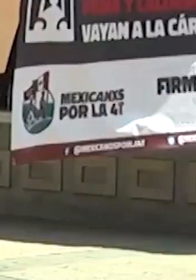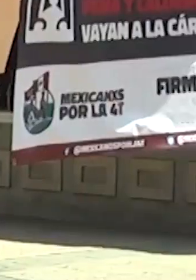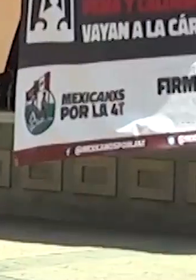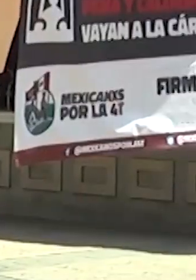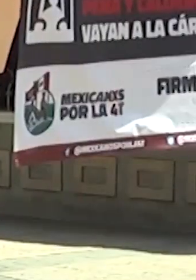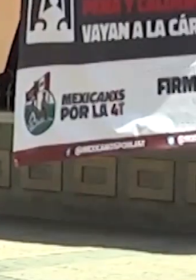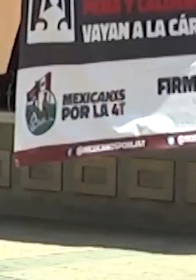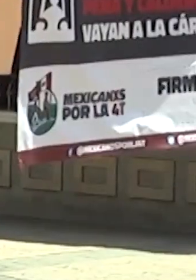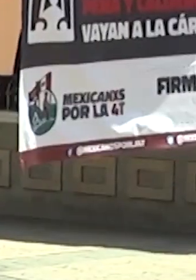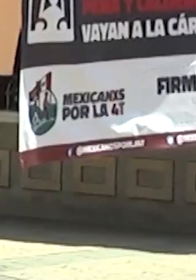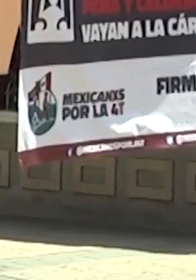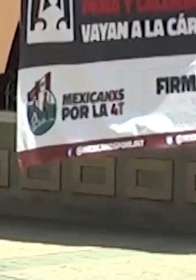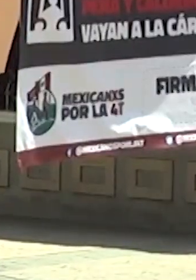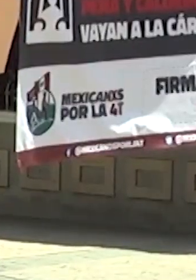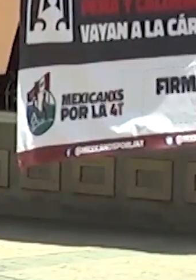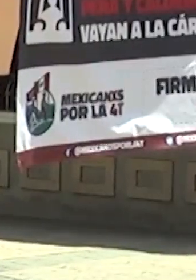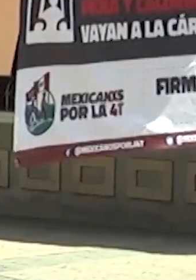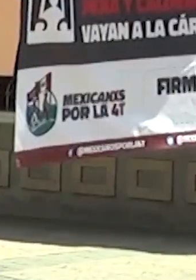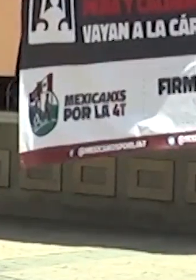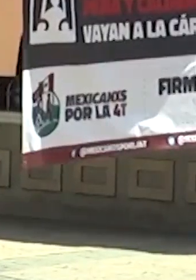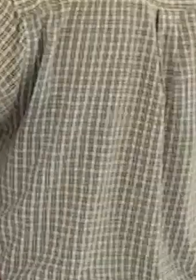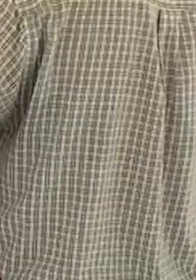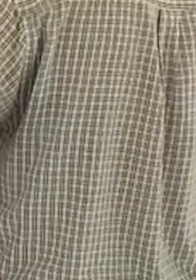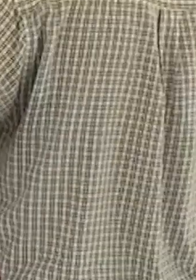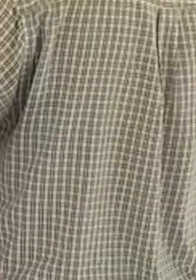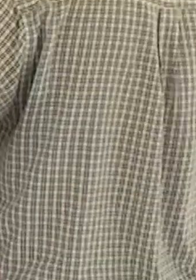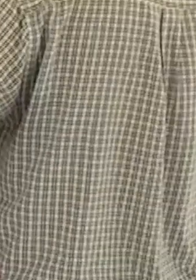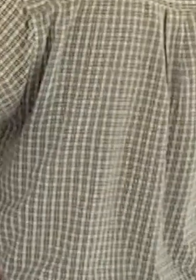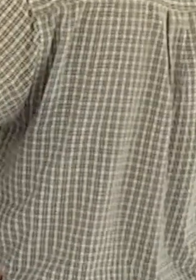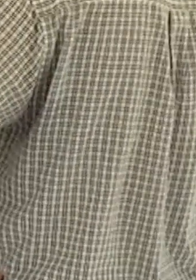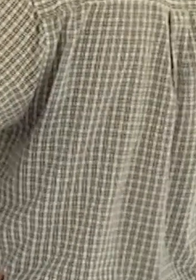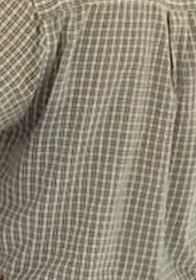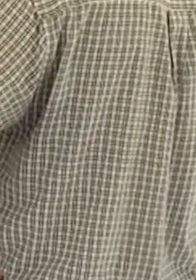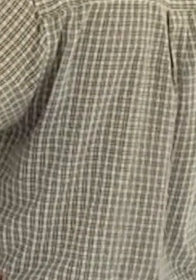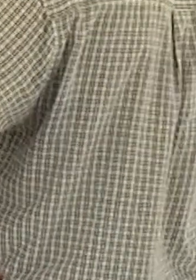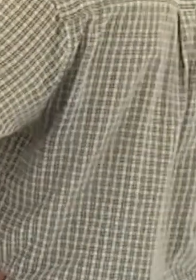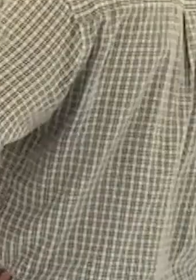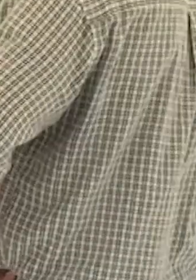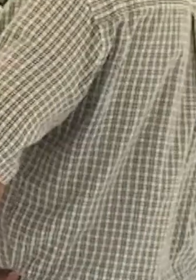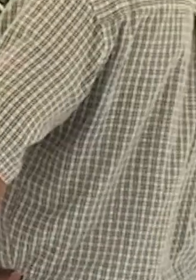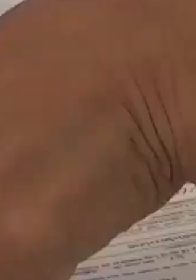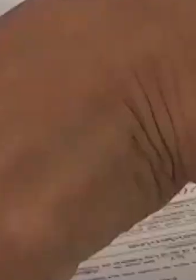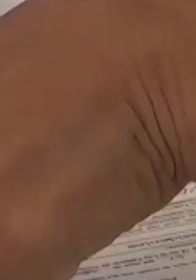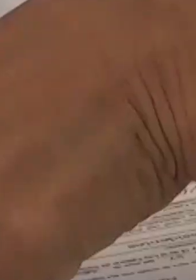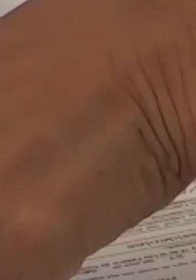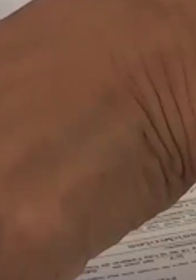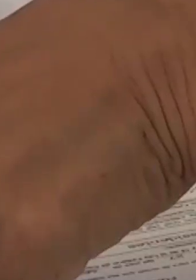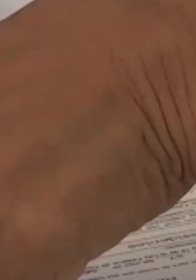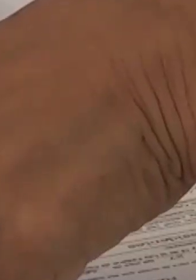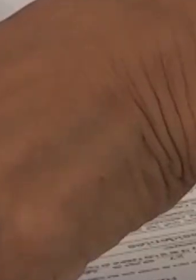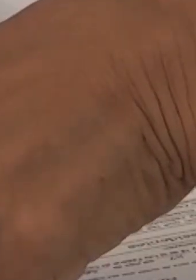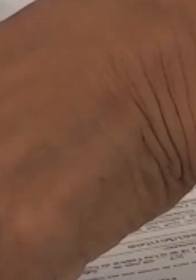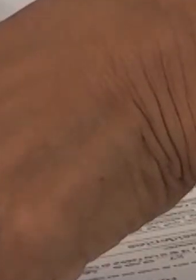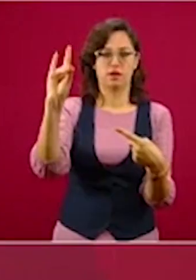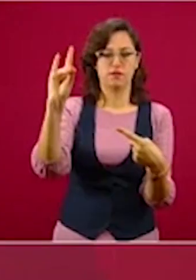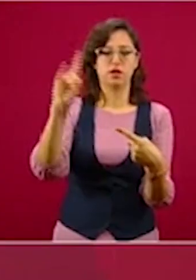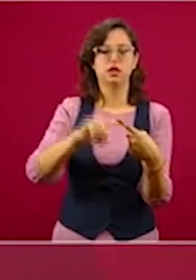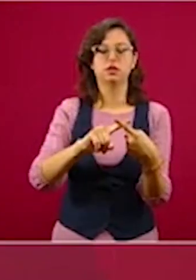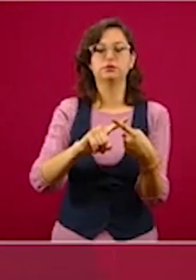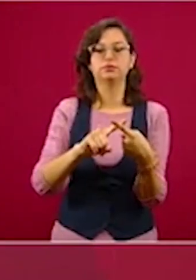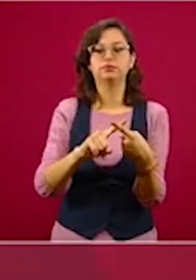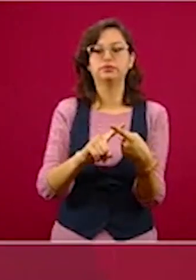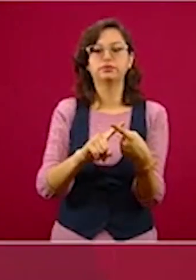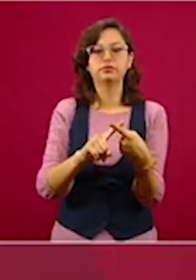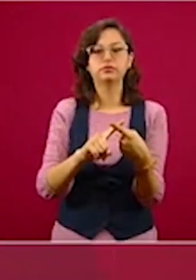se requieren 2 millones 758 mil 227 firmas equivalentes al 3 por ciento del listado nominal de